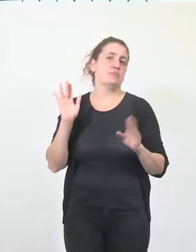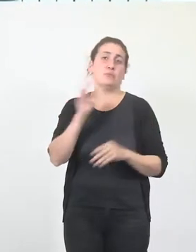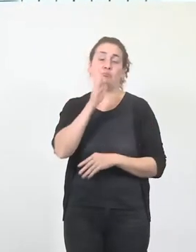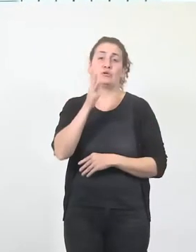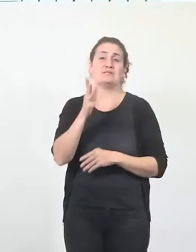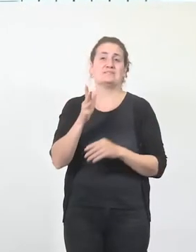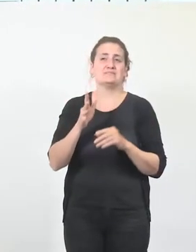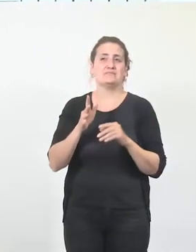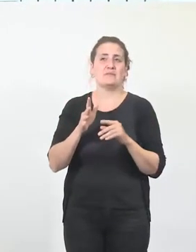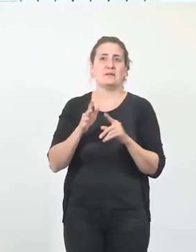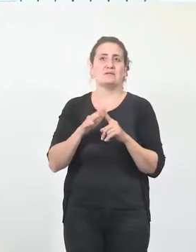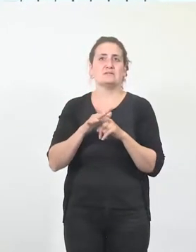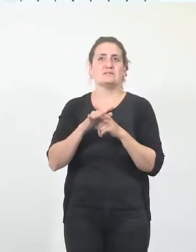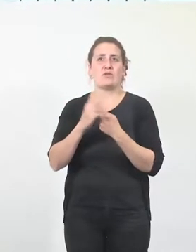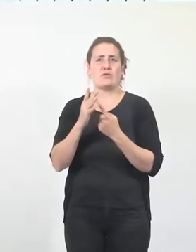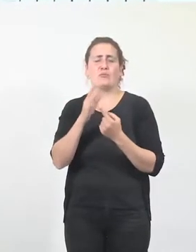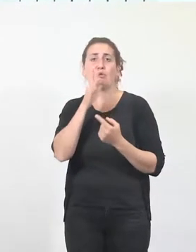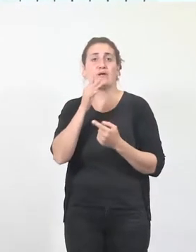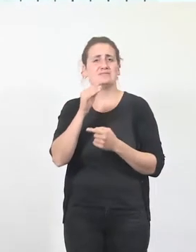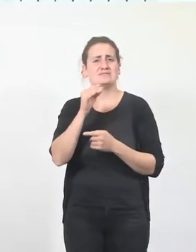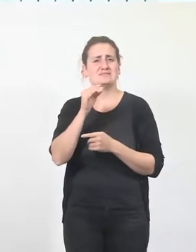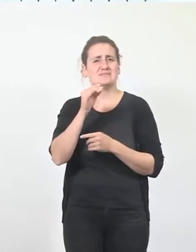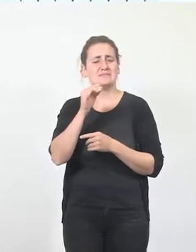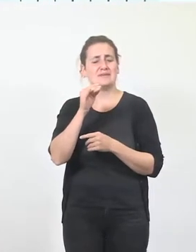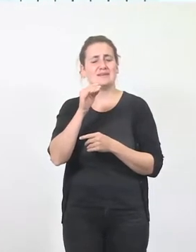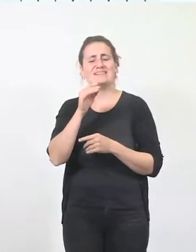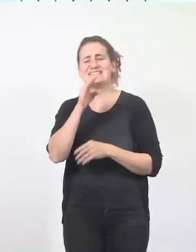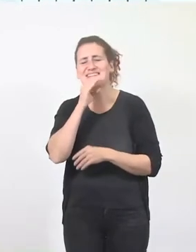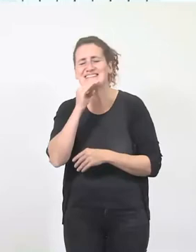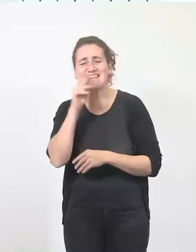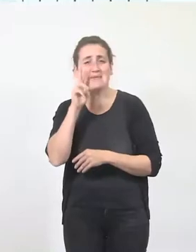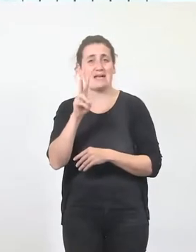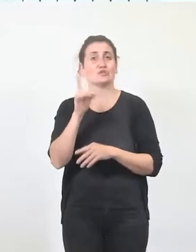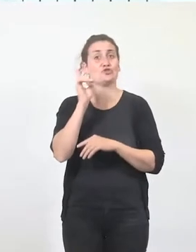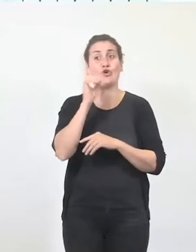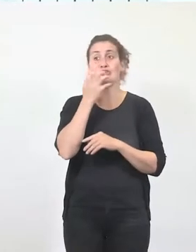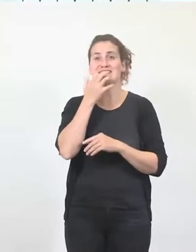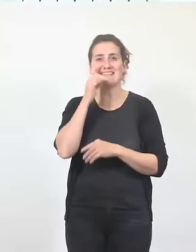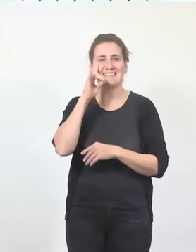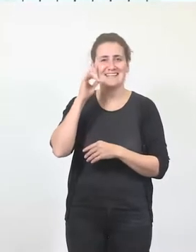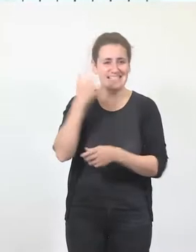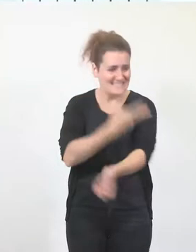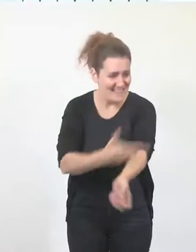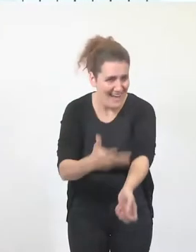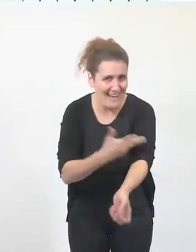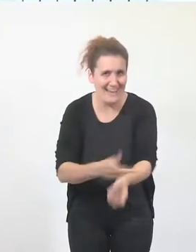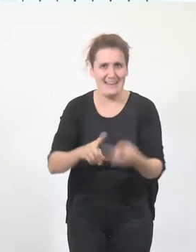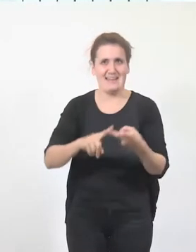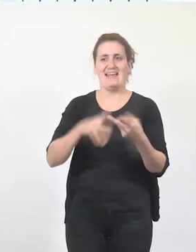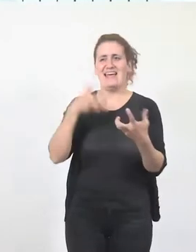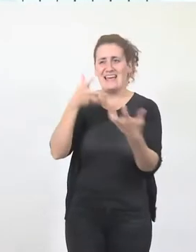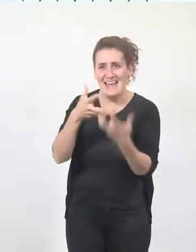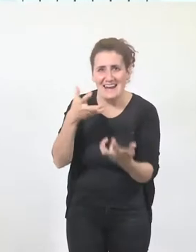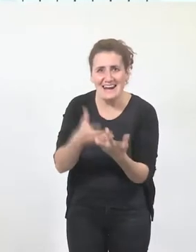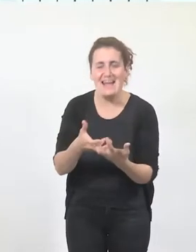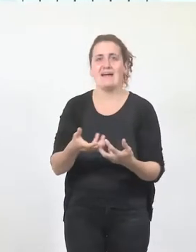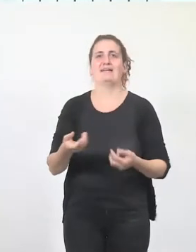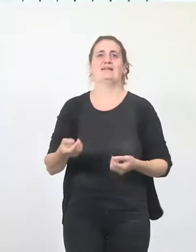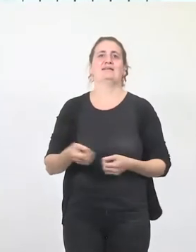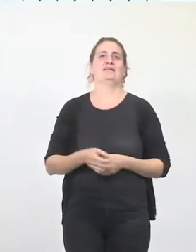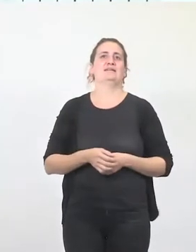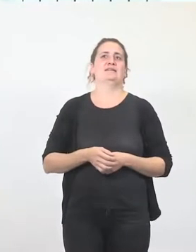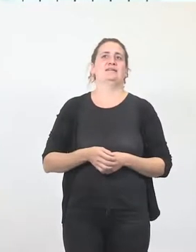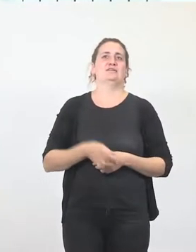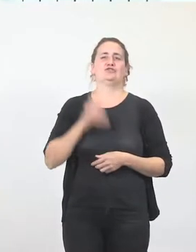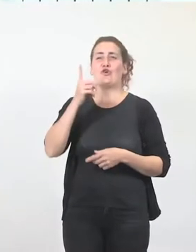parece triste, bueno, es triste ver que solo cuando hay sangre, solo cuando hay guerra, solo